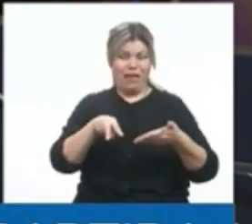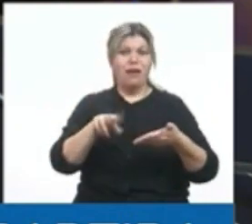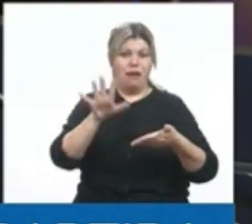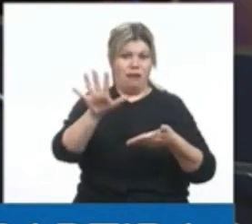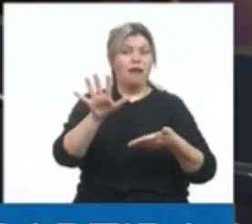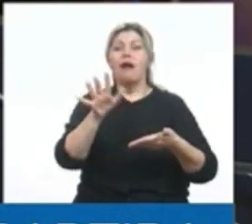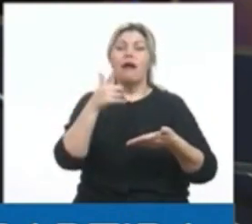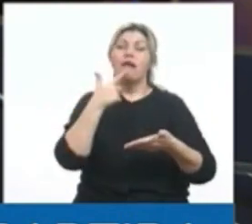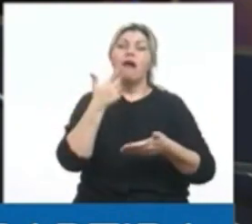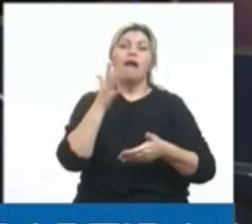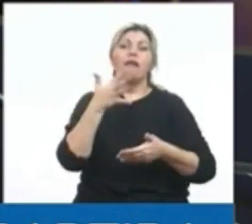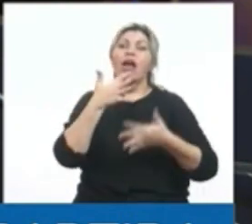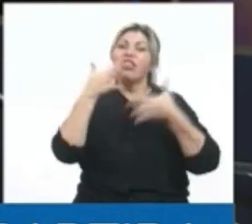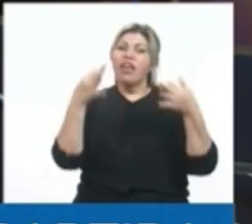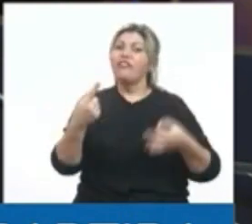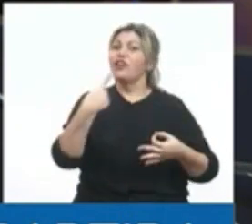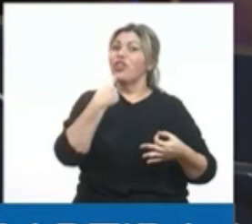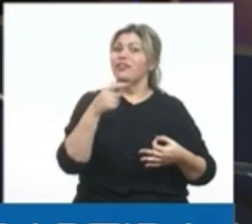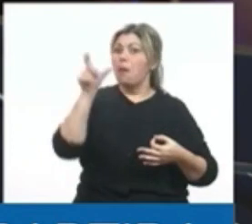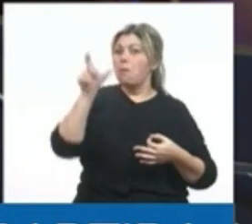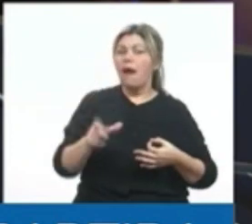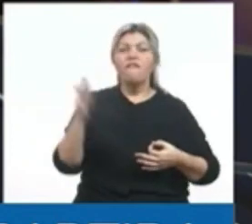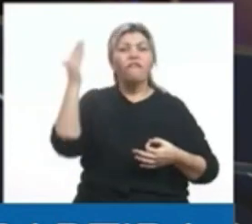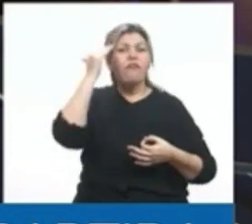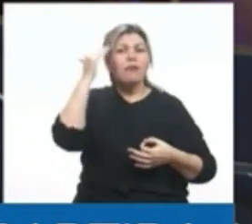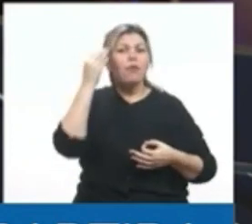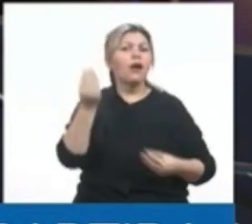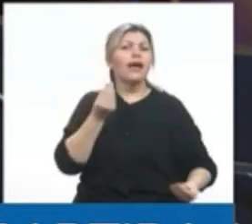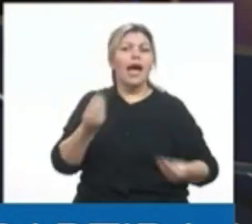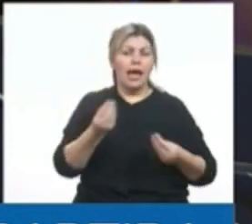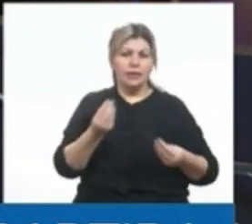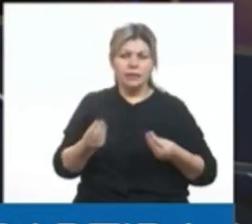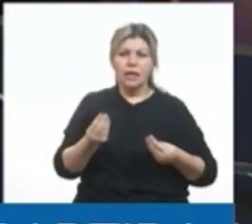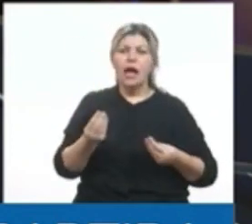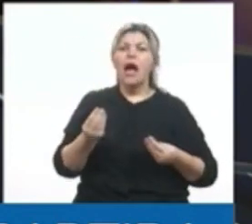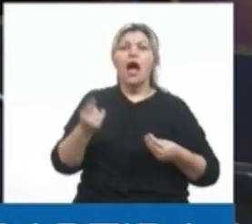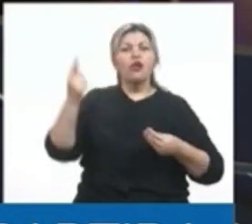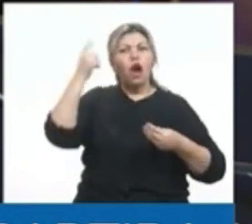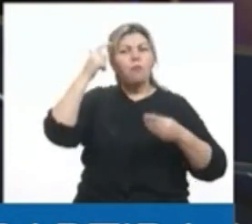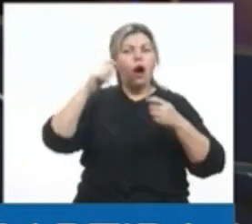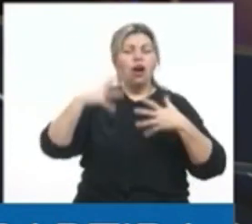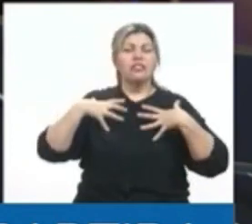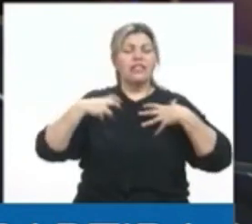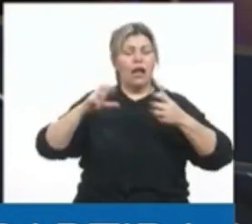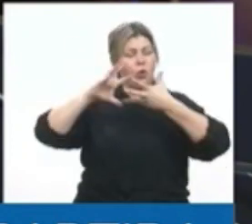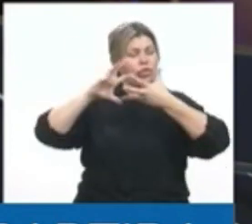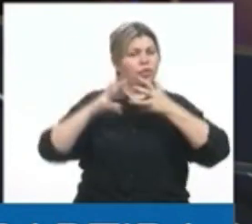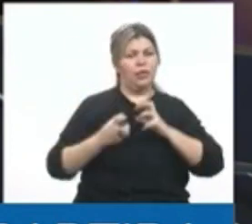por definición se denomina un enfermo mental como trastorno de la